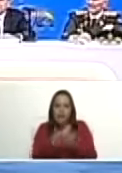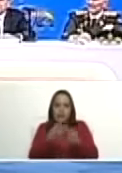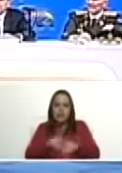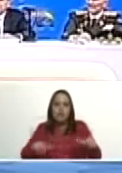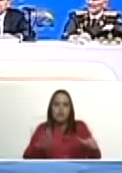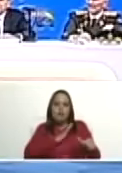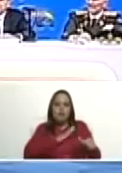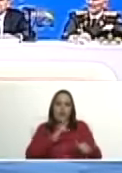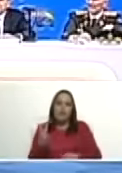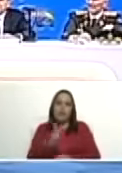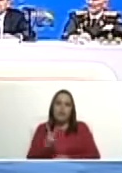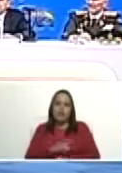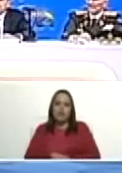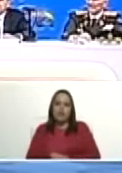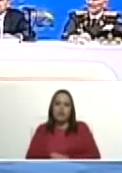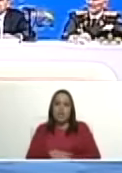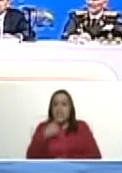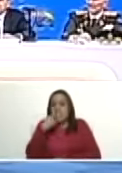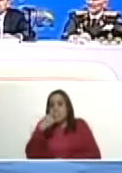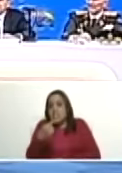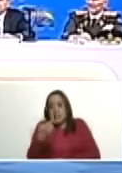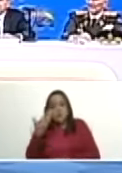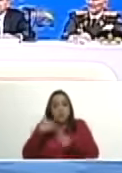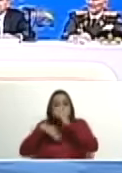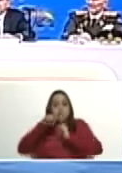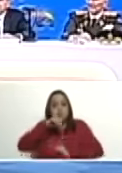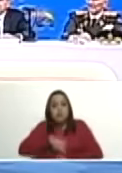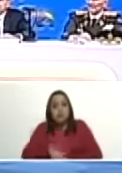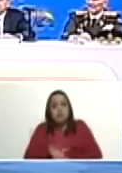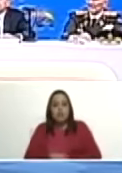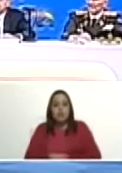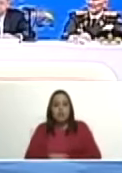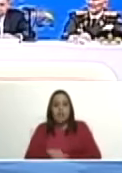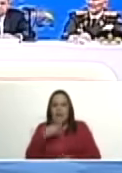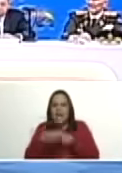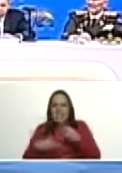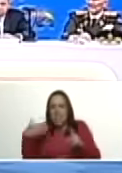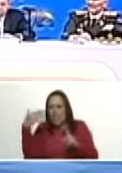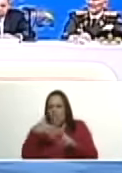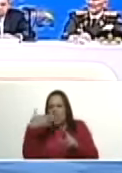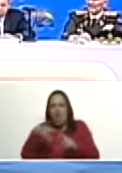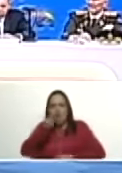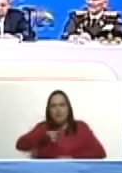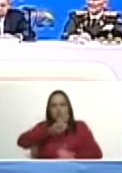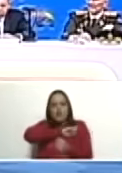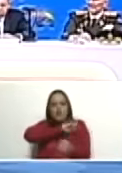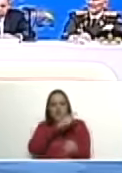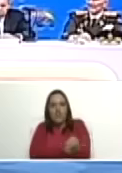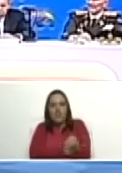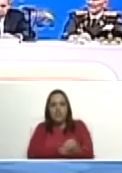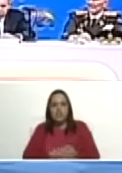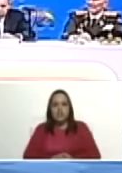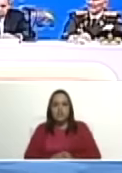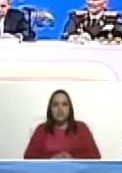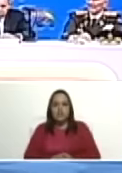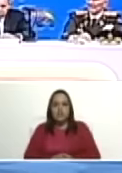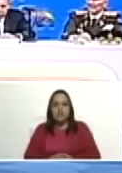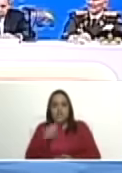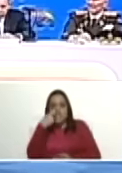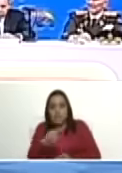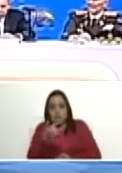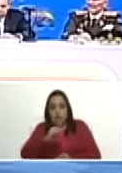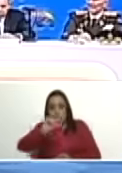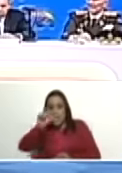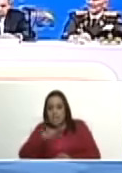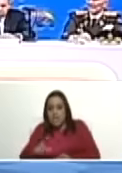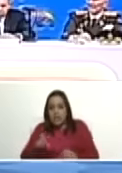venezolano, asegurando en la época, a través de amenazas del uso de la fuerza, asegurando que se trataba de la